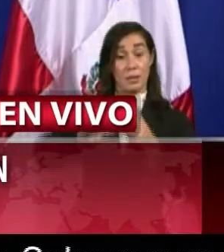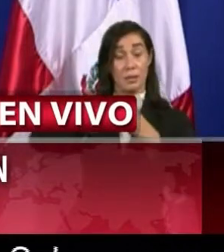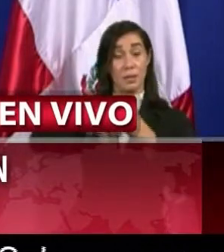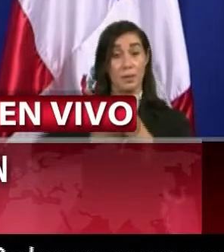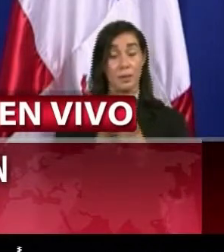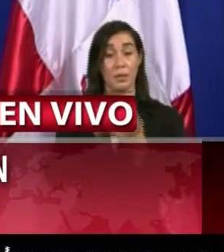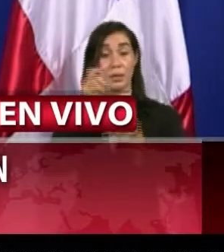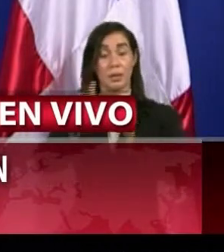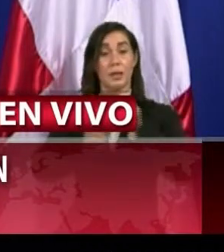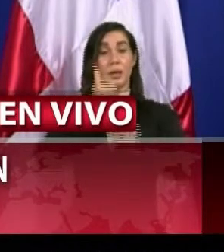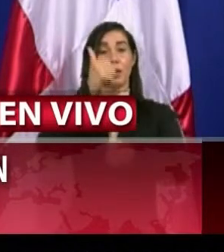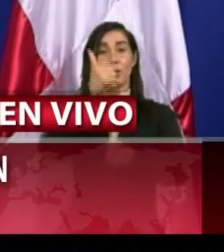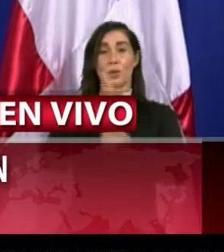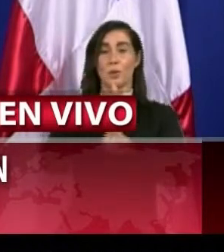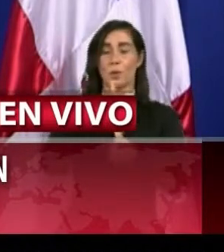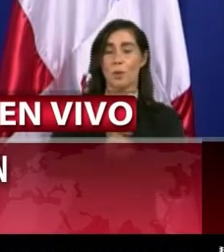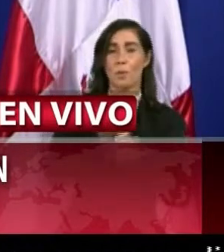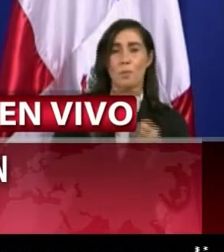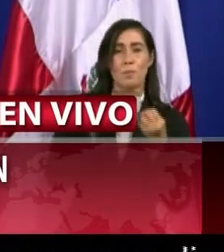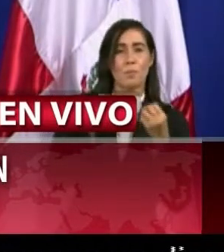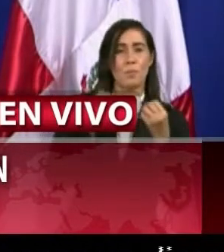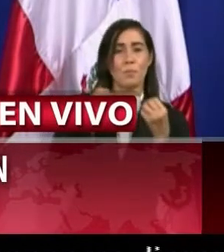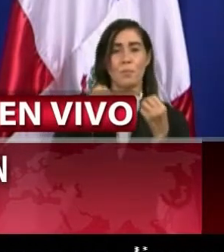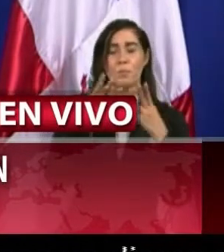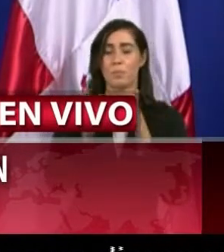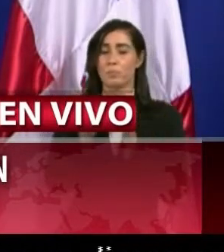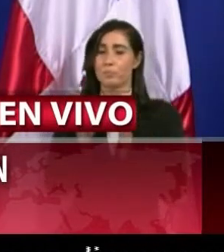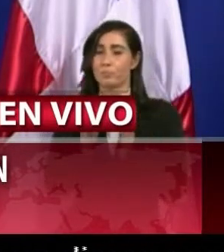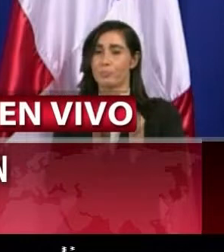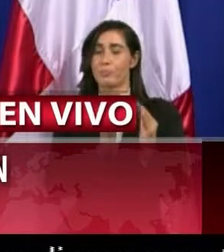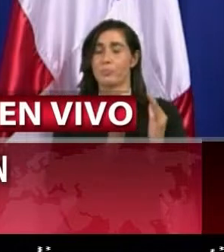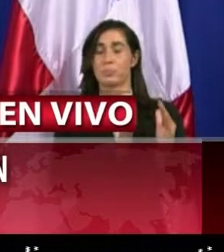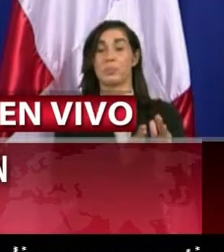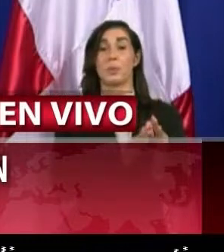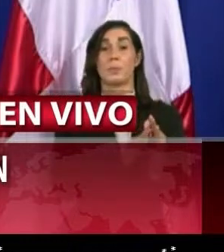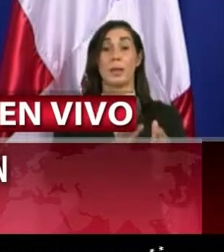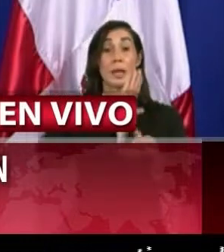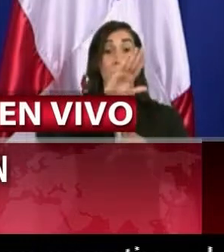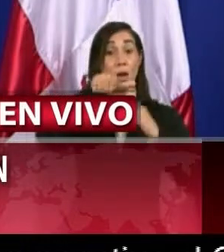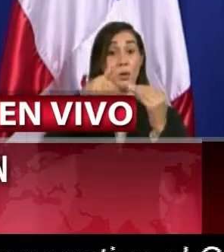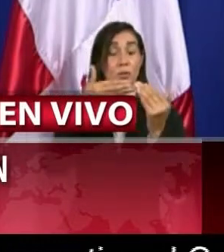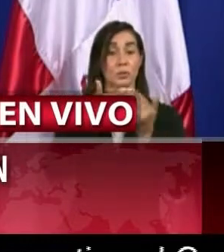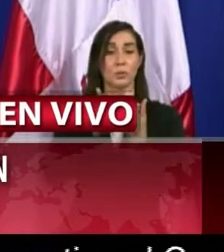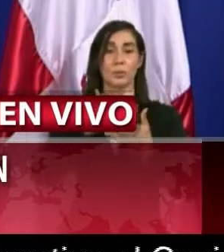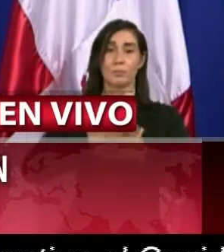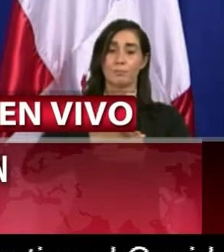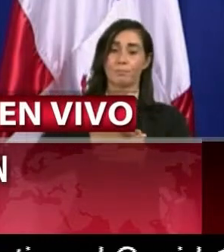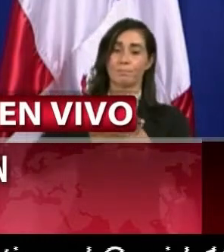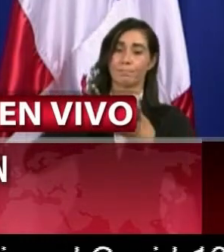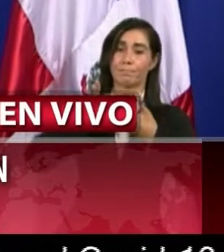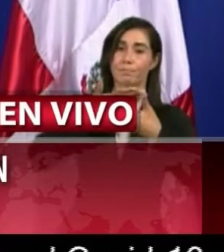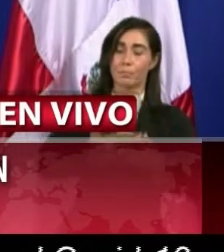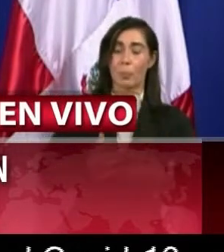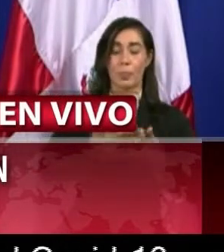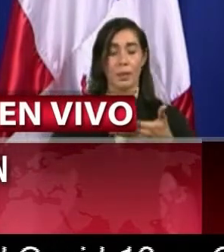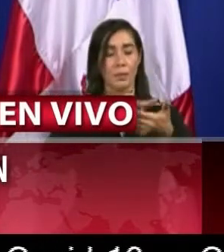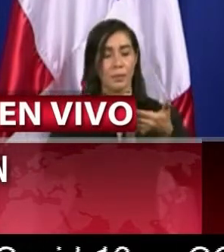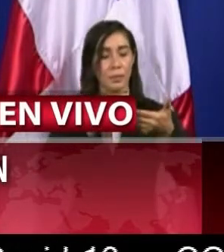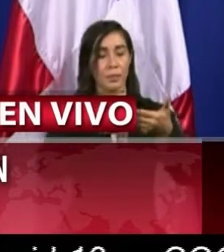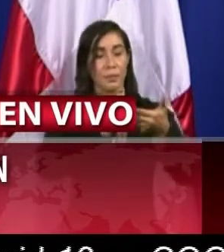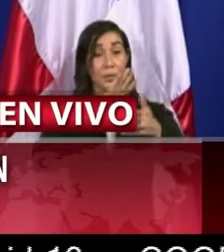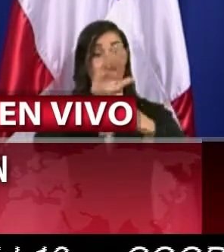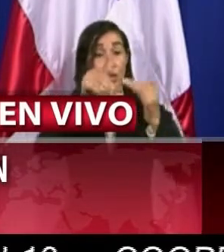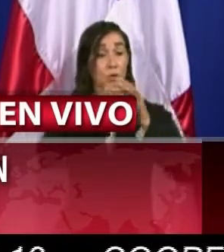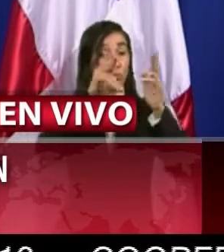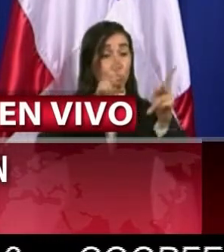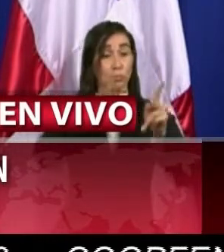está implementando con el mayor rigor posible. Estamos en toda la disposición de verificar caso por caso